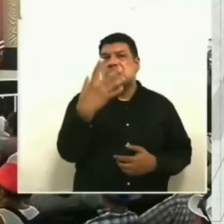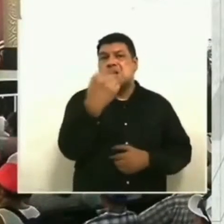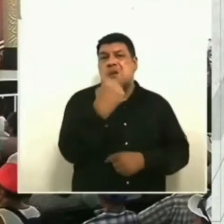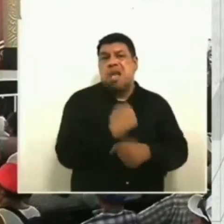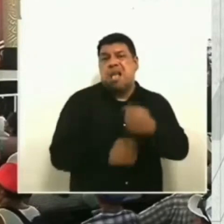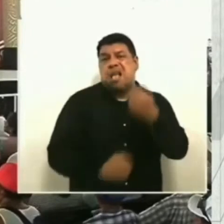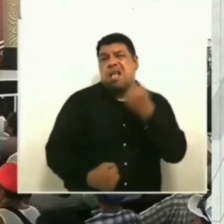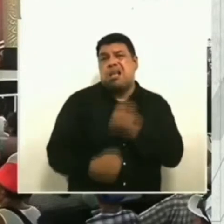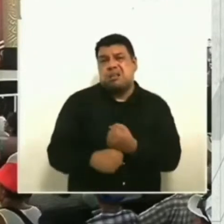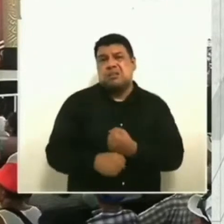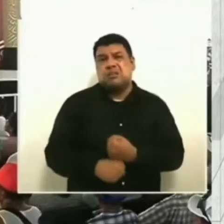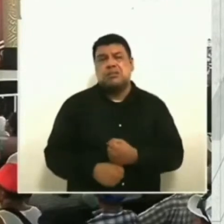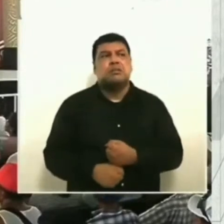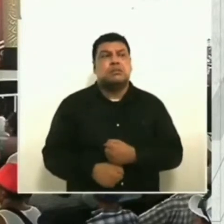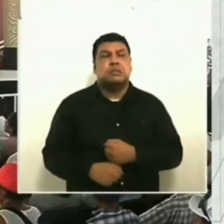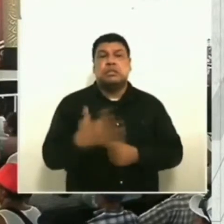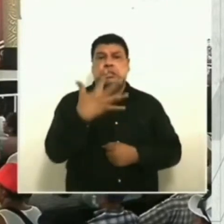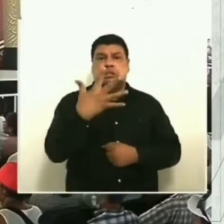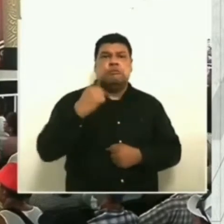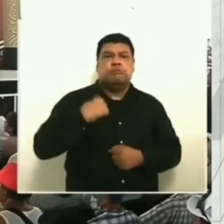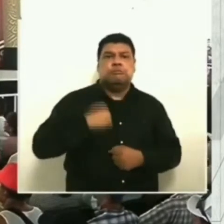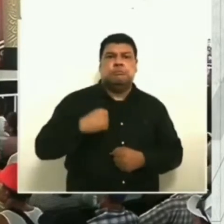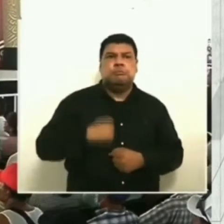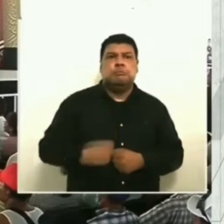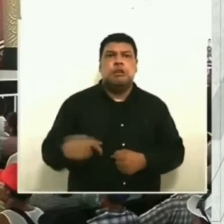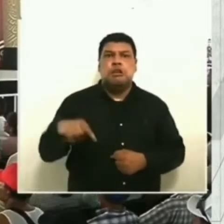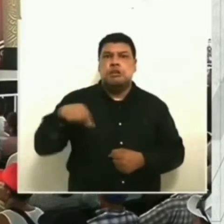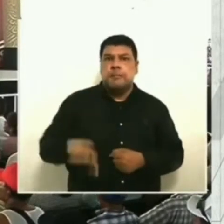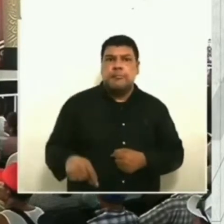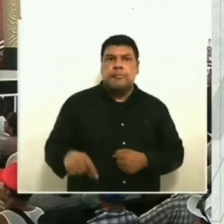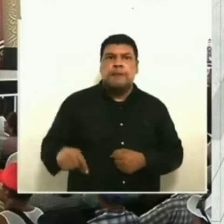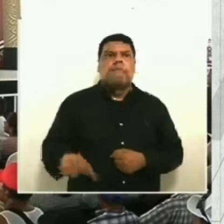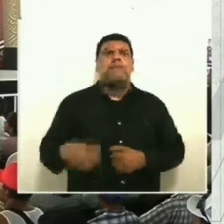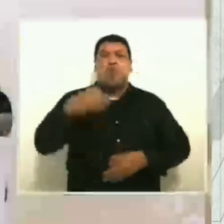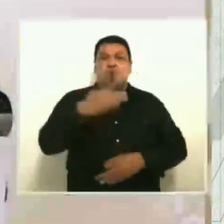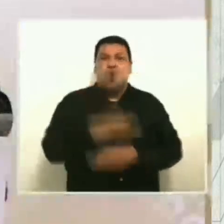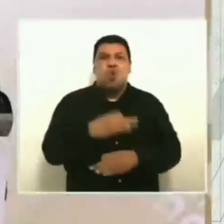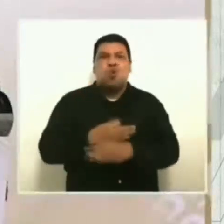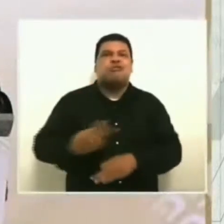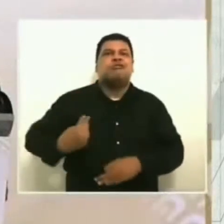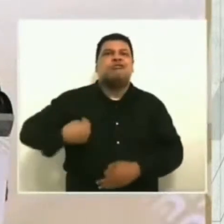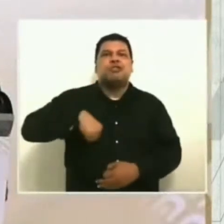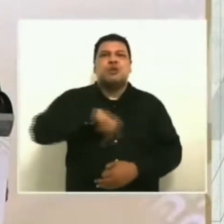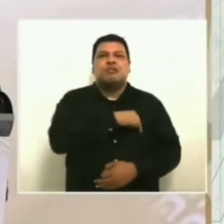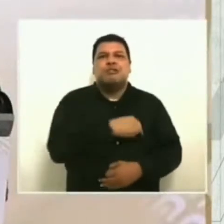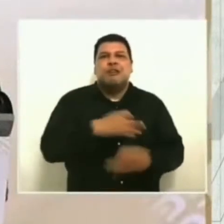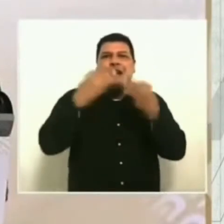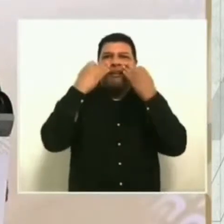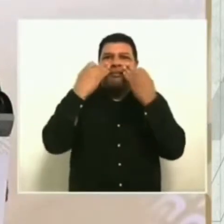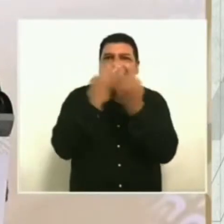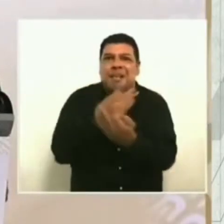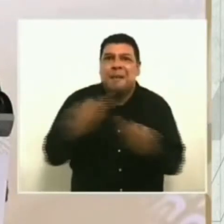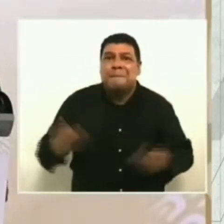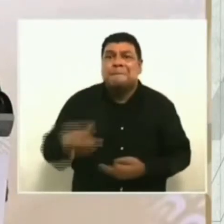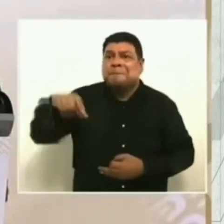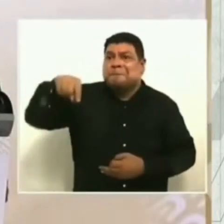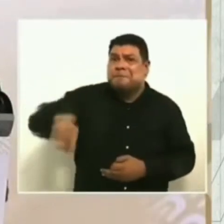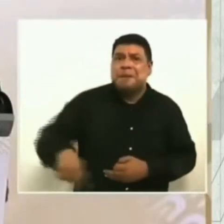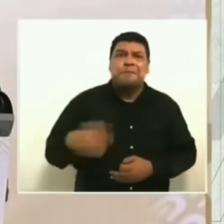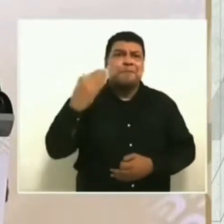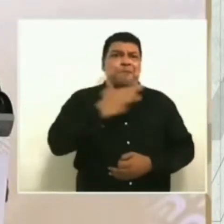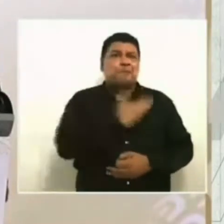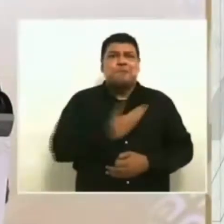500 años, 5 siglos, y a nosotros nos tocó vivir para contar de que México va a